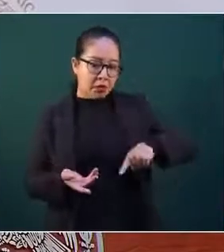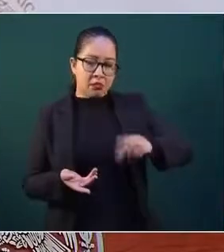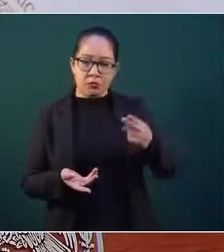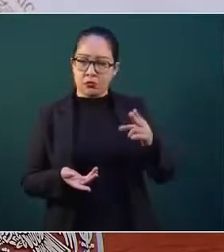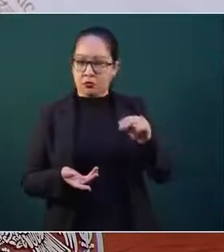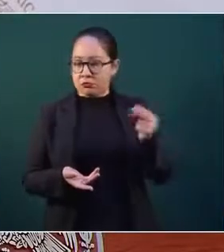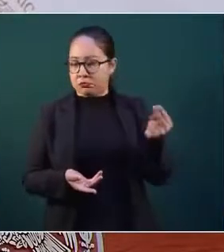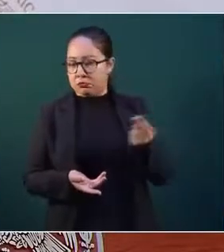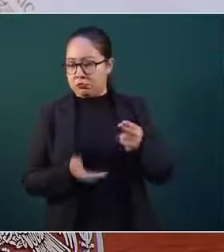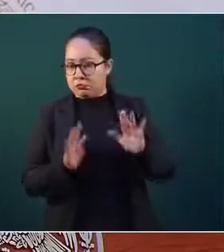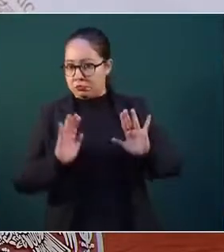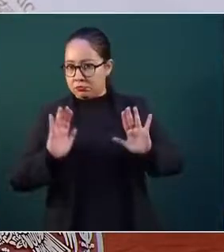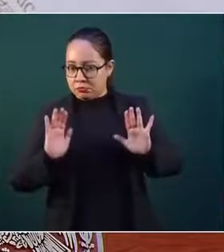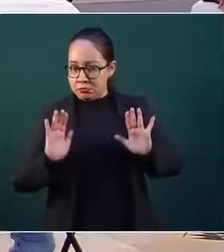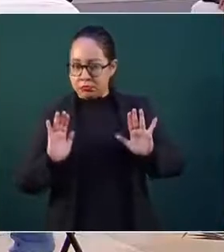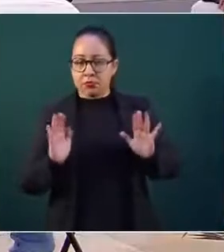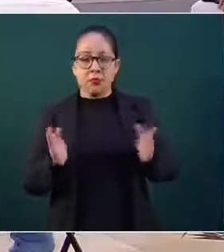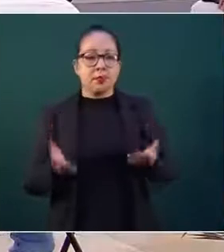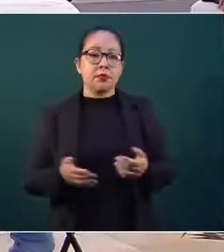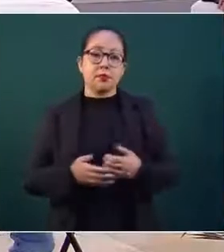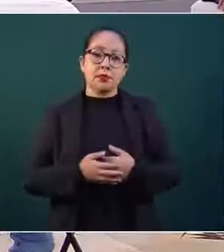actuara,